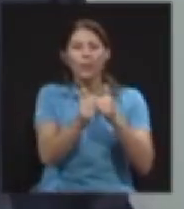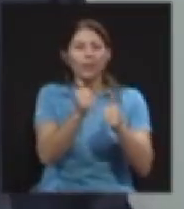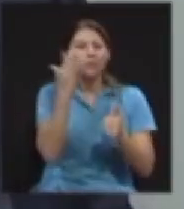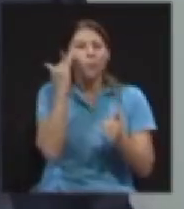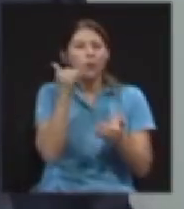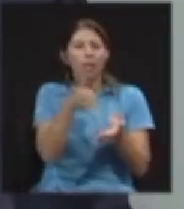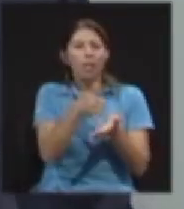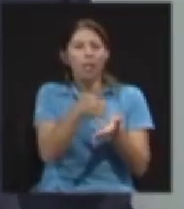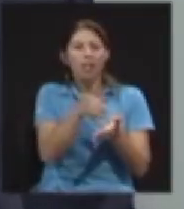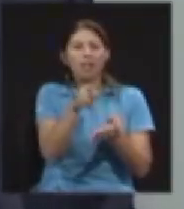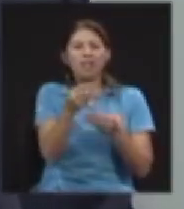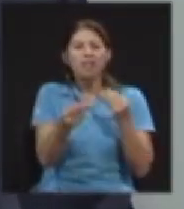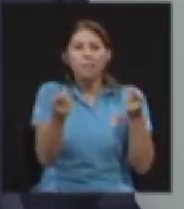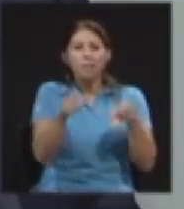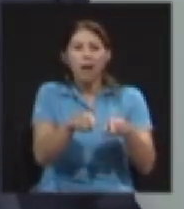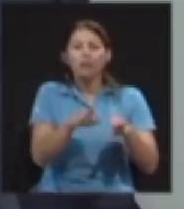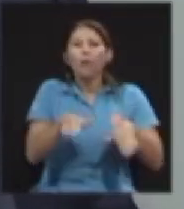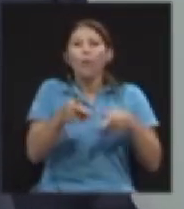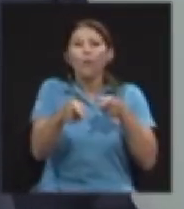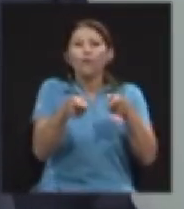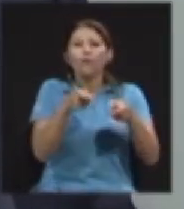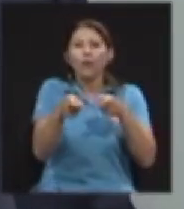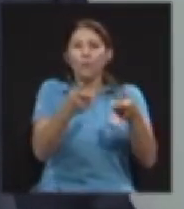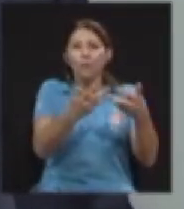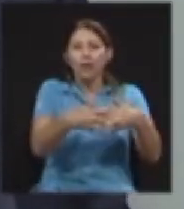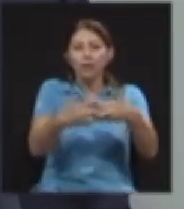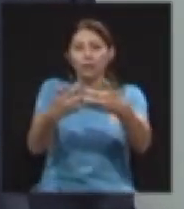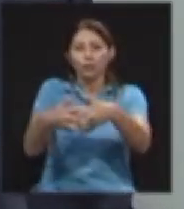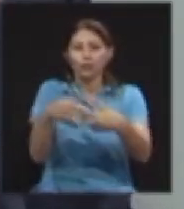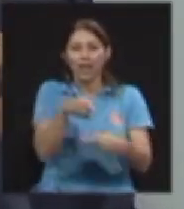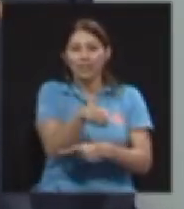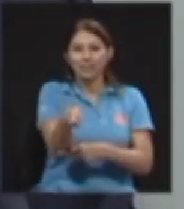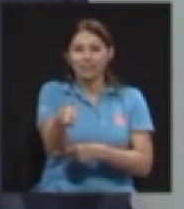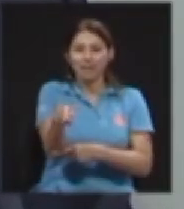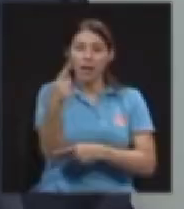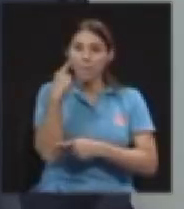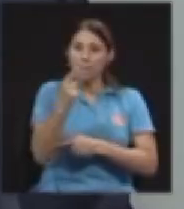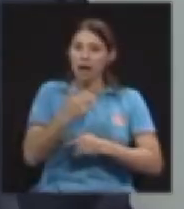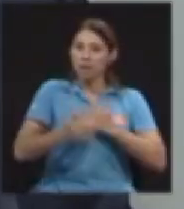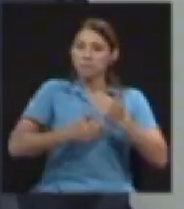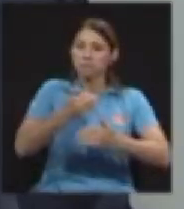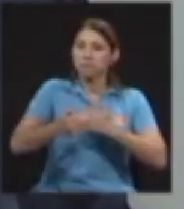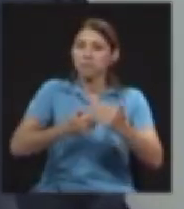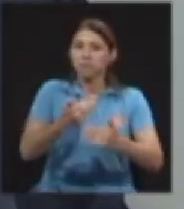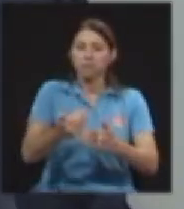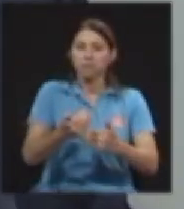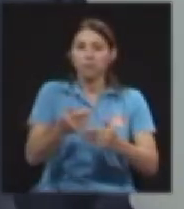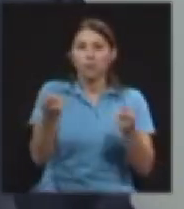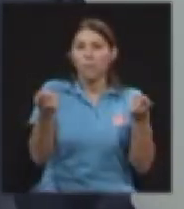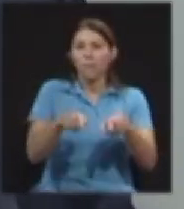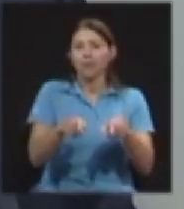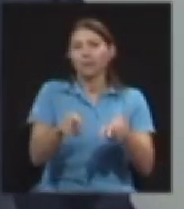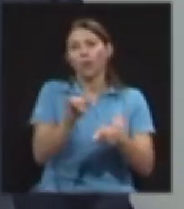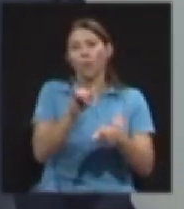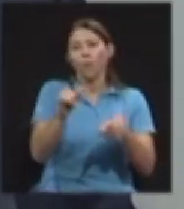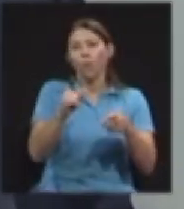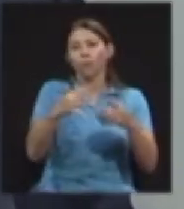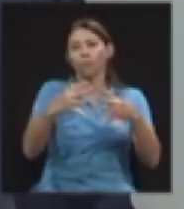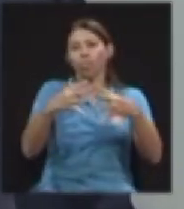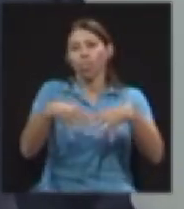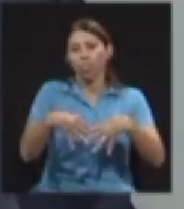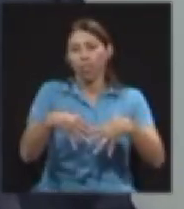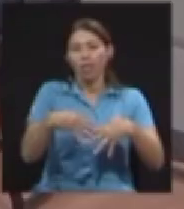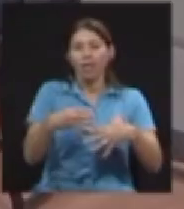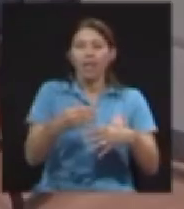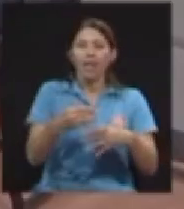la forma en la cual se tiene que regular esas industrias para que no tenga un costo en bienestar, una pérdida en eficiencia que llamamos en